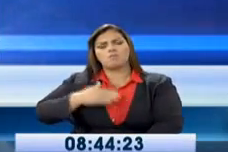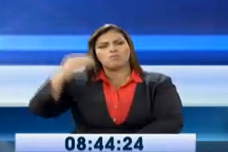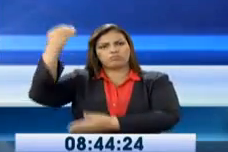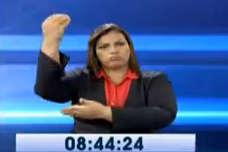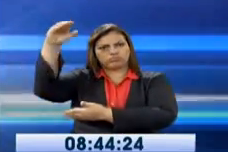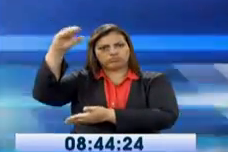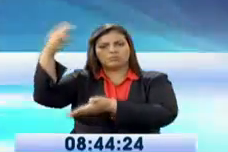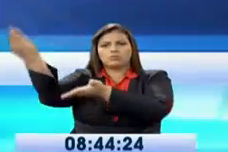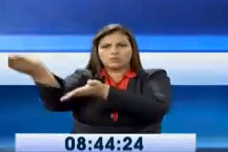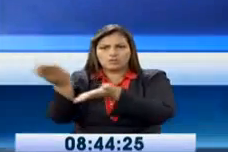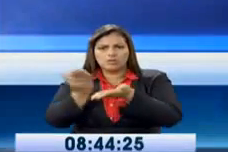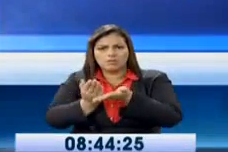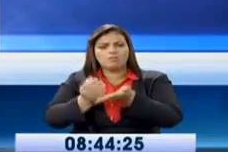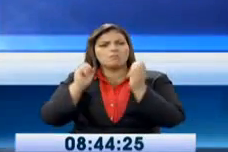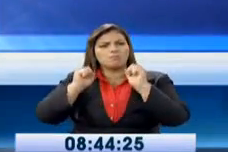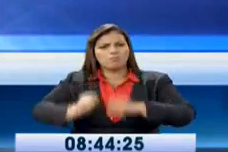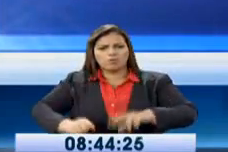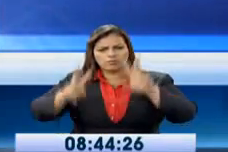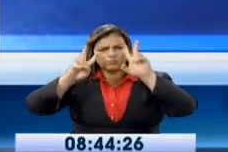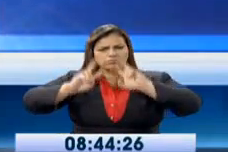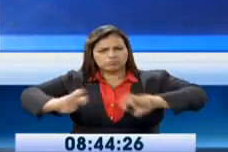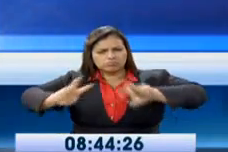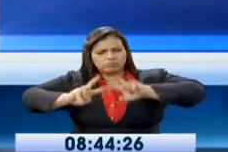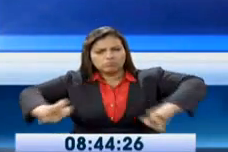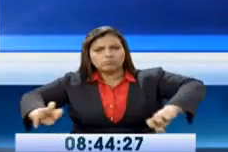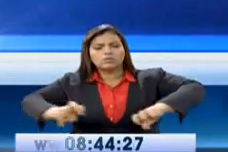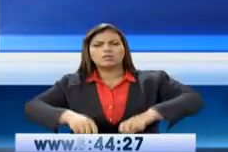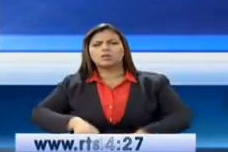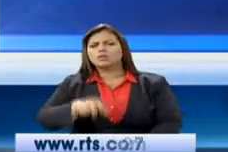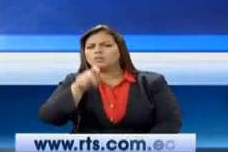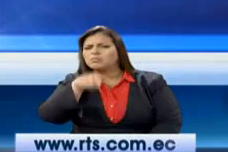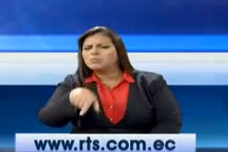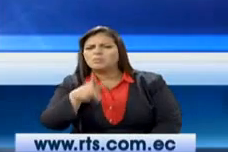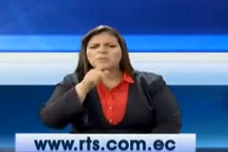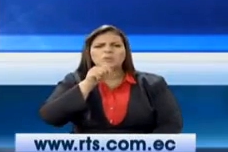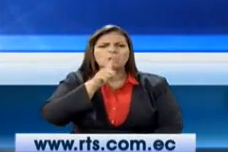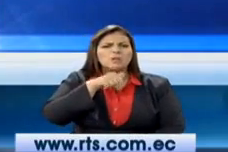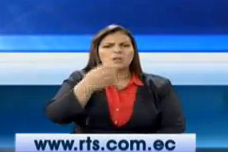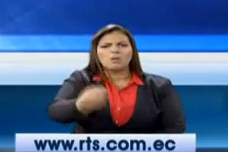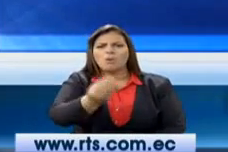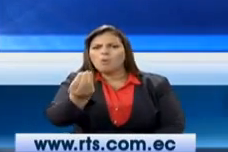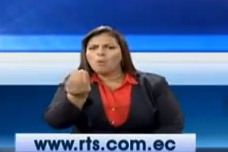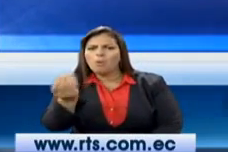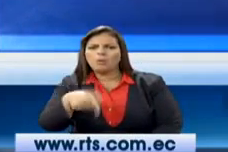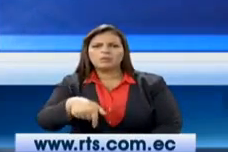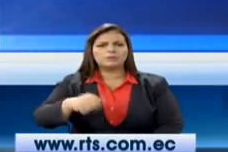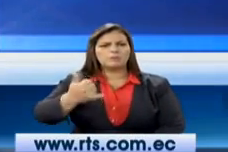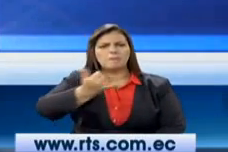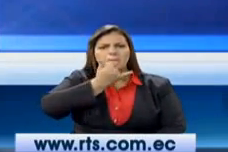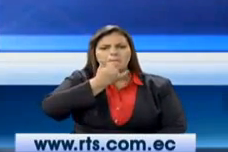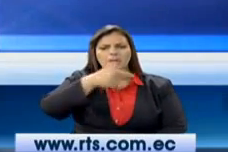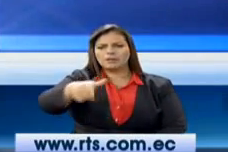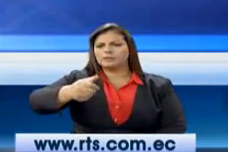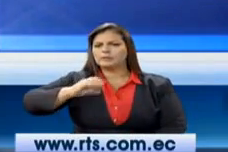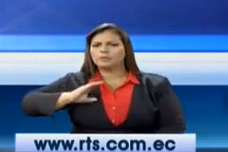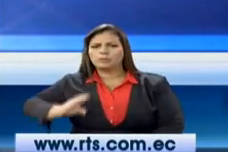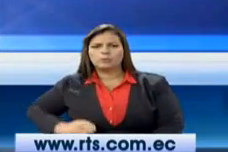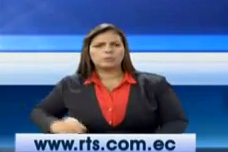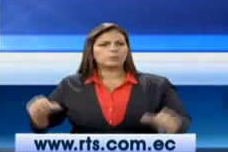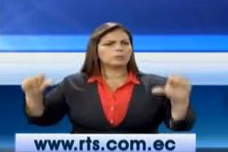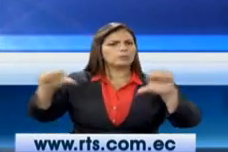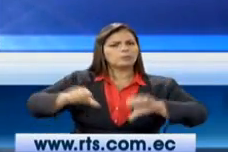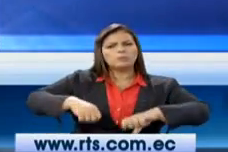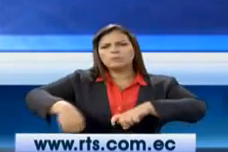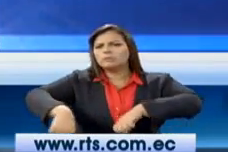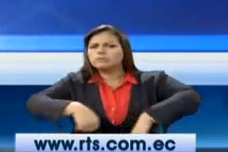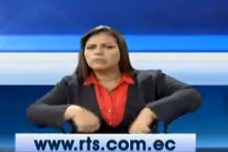van a entregar videos en los cuales se pueda identificar cuáles son estas acciones que están ocurriendo y que obviamente alteran el